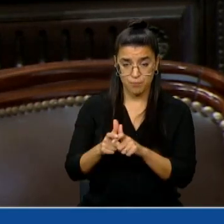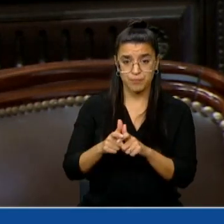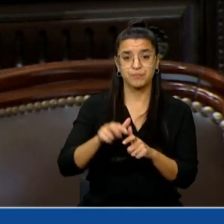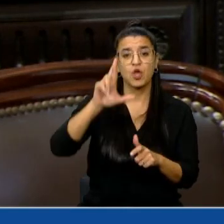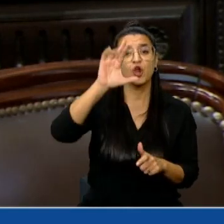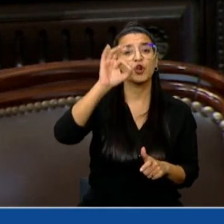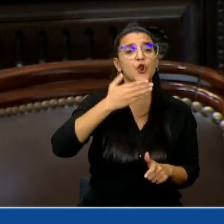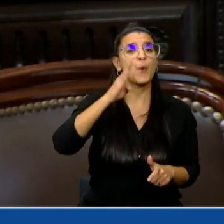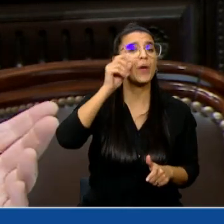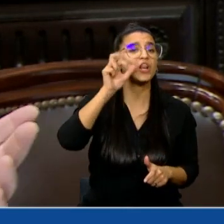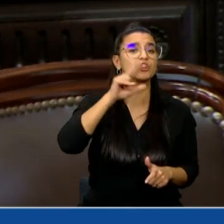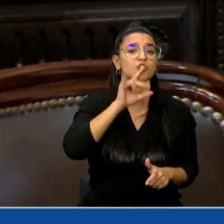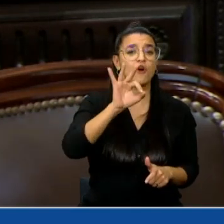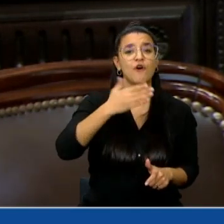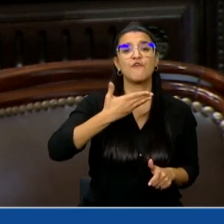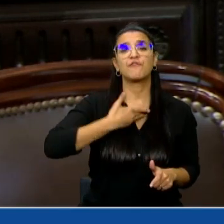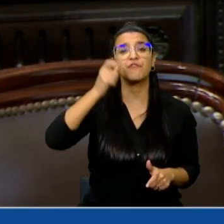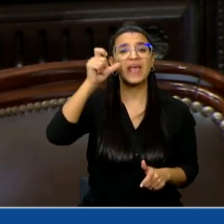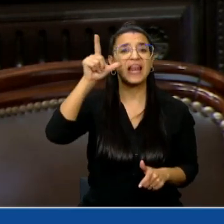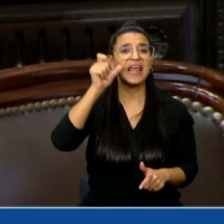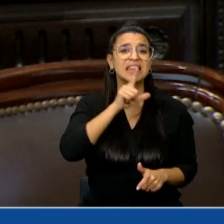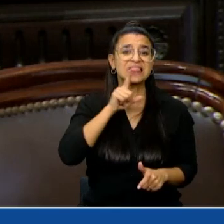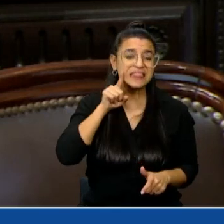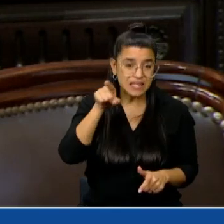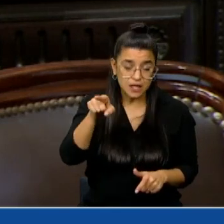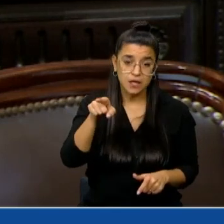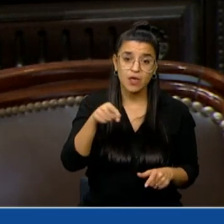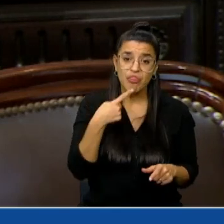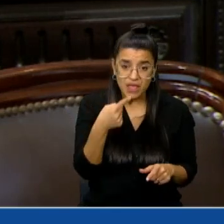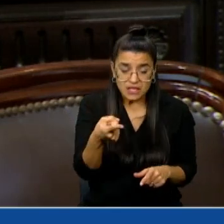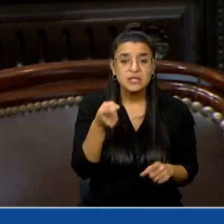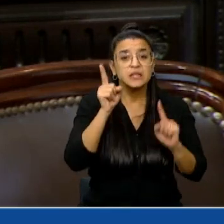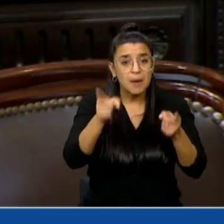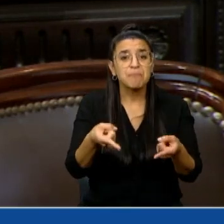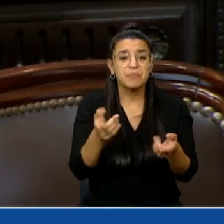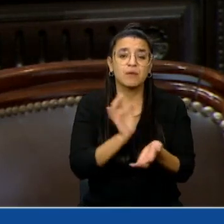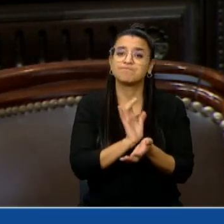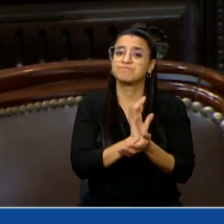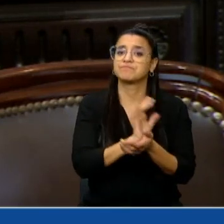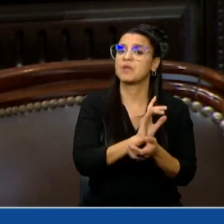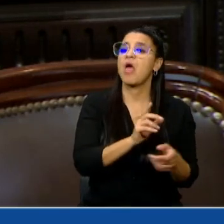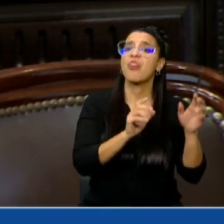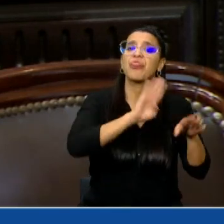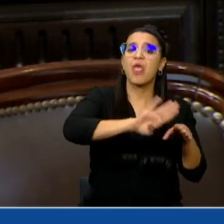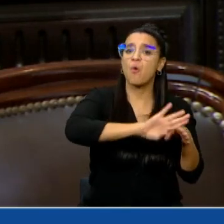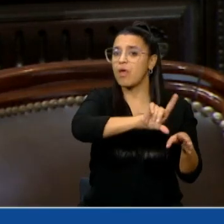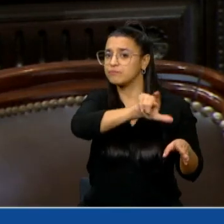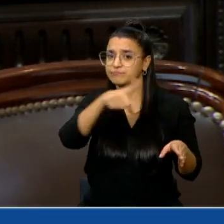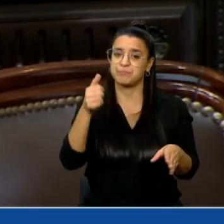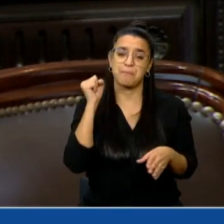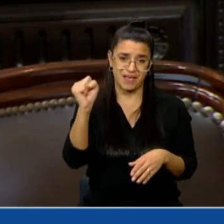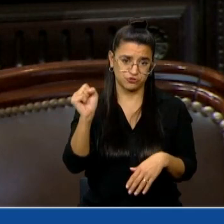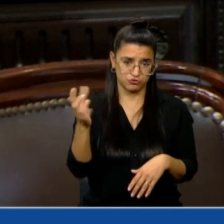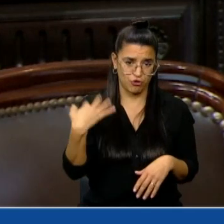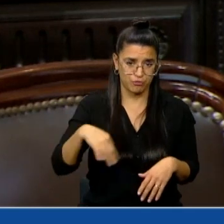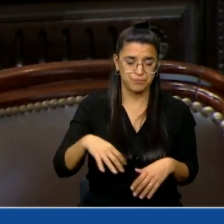Roberto Feletti, y que estableció justamente también la necesidad de especificar las deudas. Y chocó con